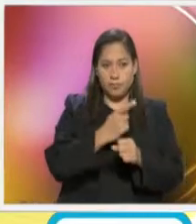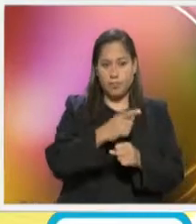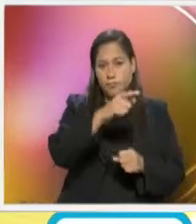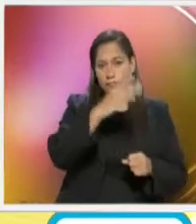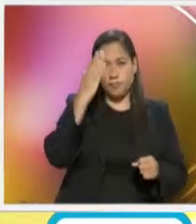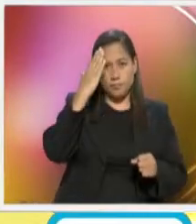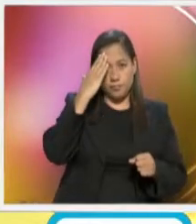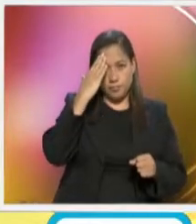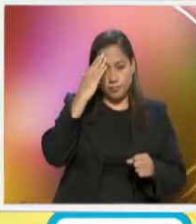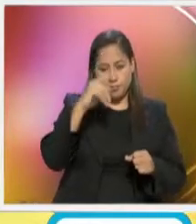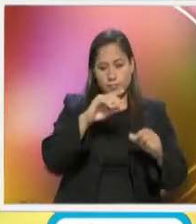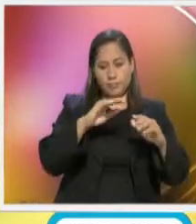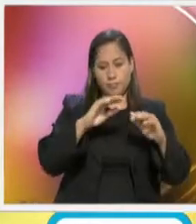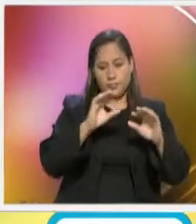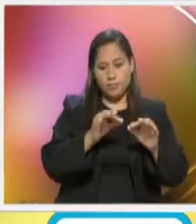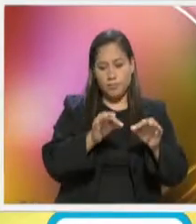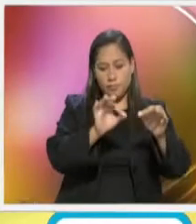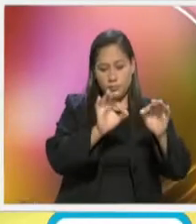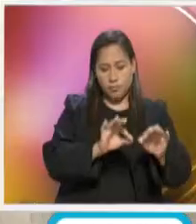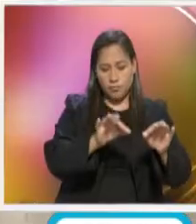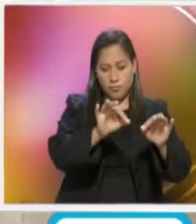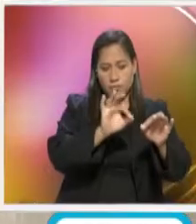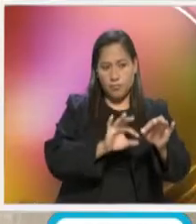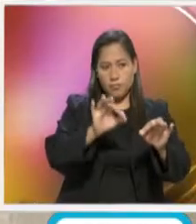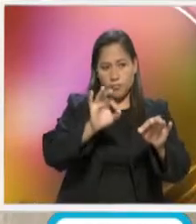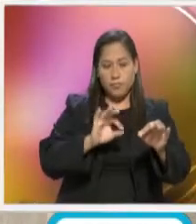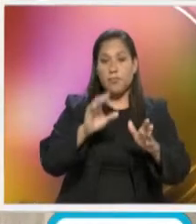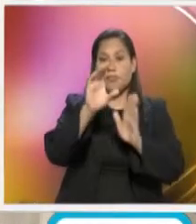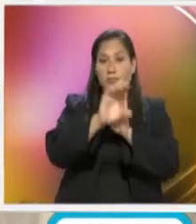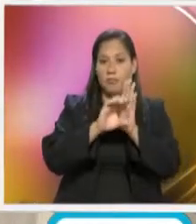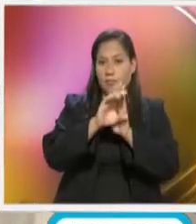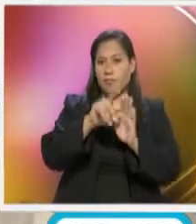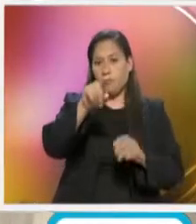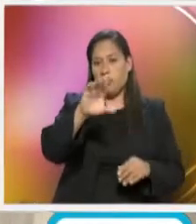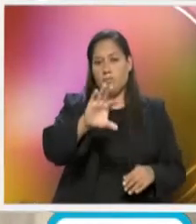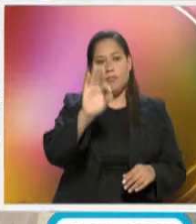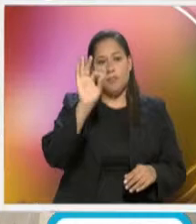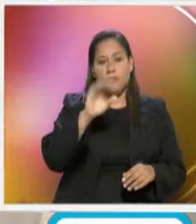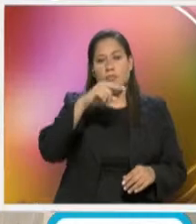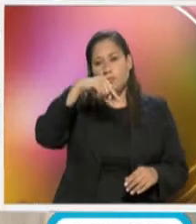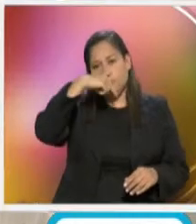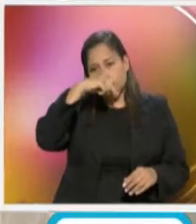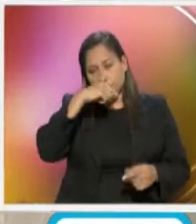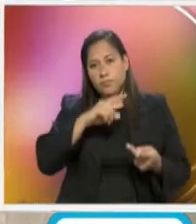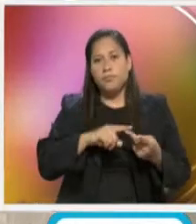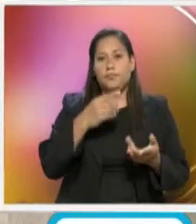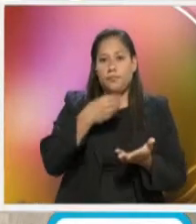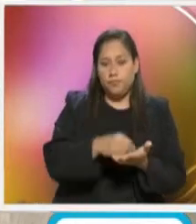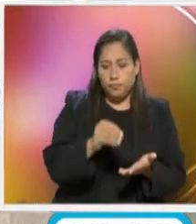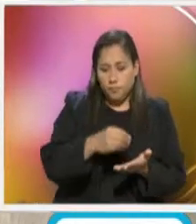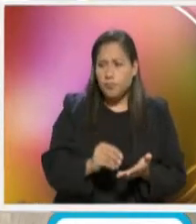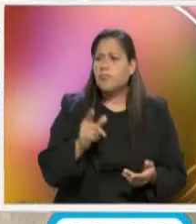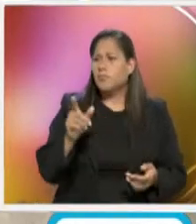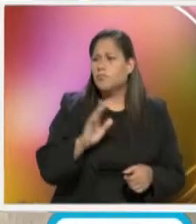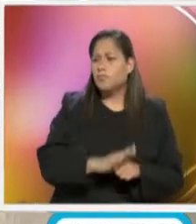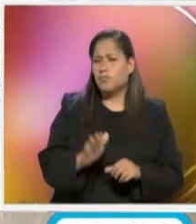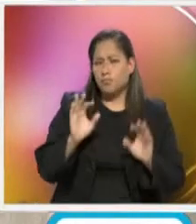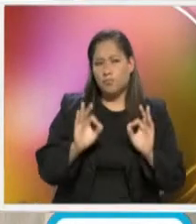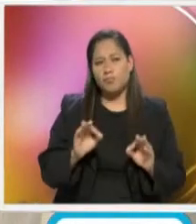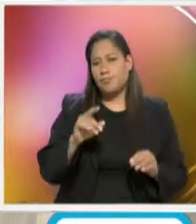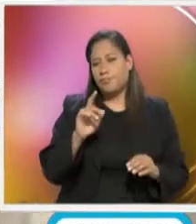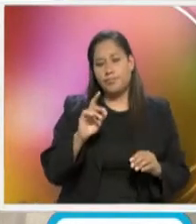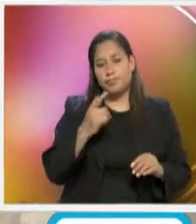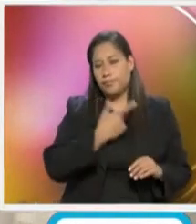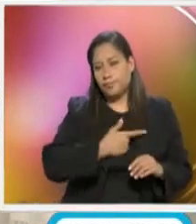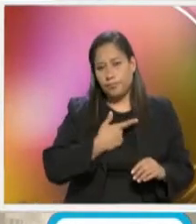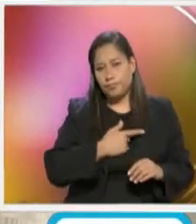calabaza, vamos a ir haciendo los pisos, como les decía, vamos a poner el jamón. Muy bien. El jamón, el que ustedes quieran, ¿no? De pavo, de ¿Cuál cerdo. recomiendas? Pues ahora sí que cada